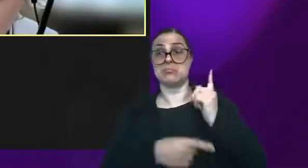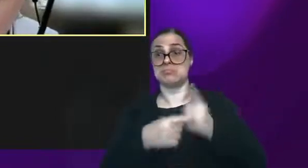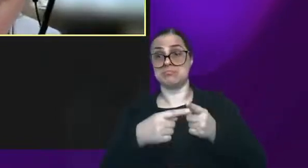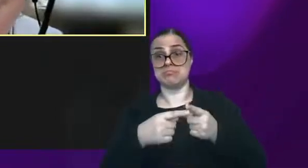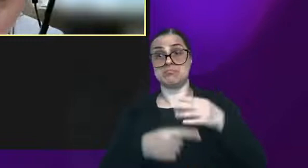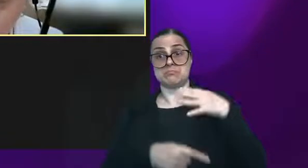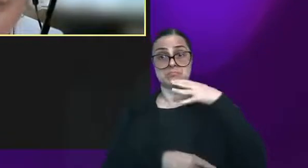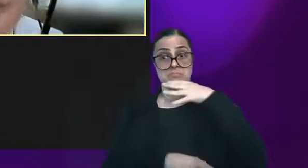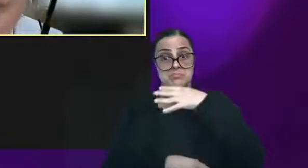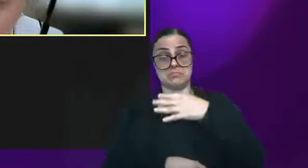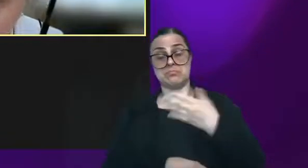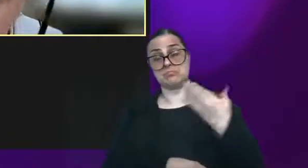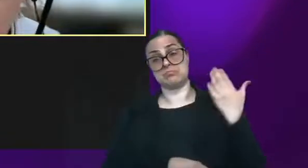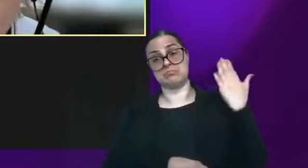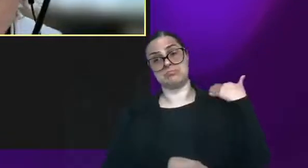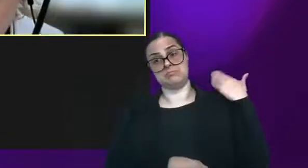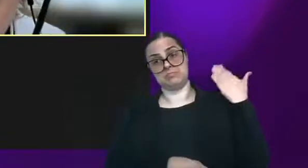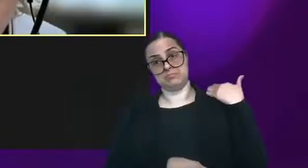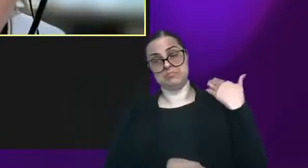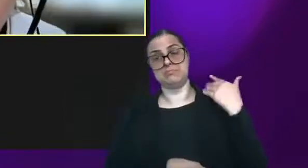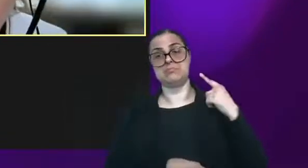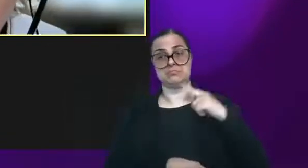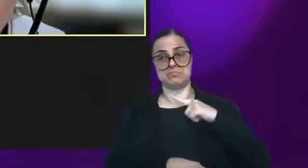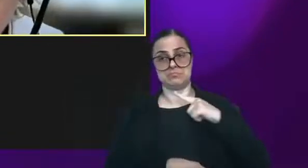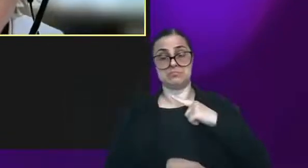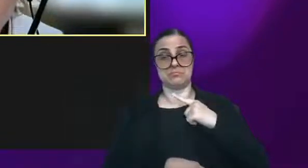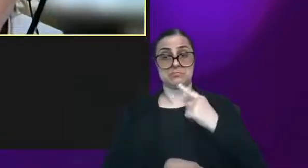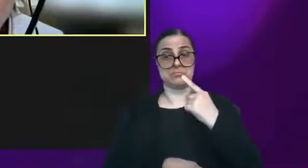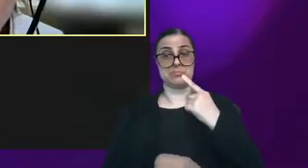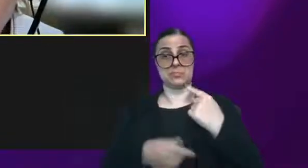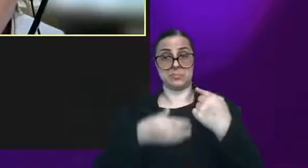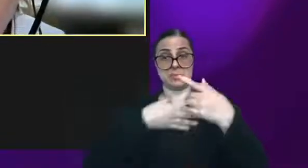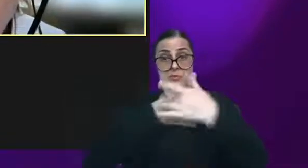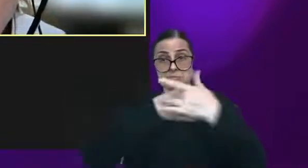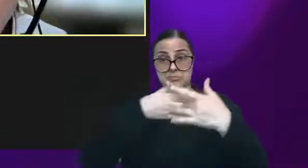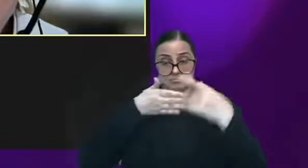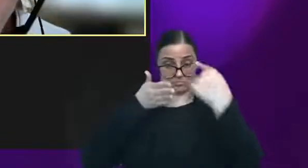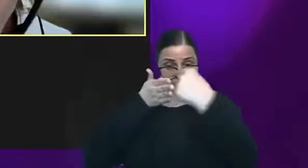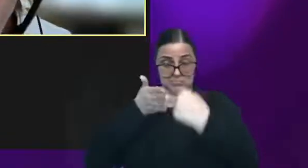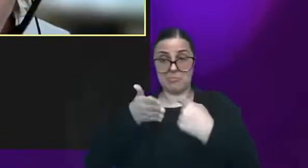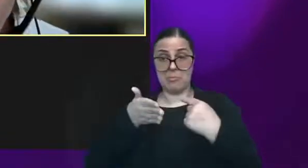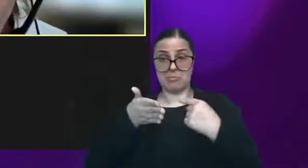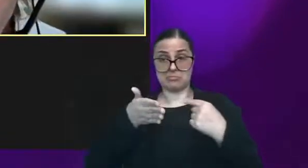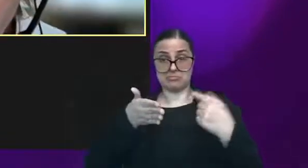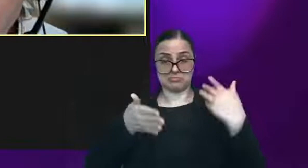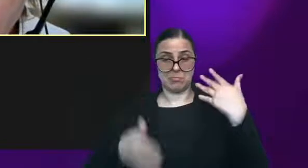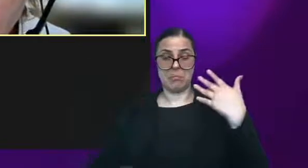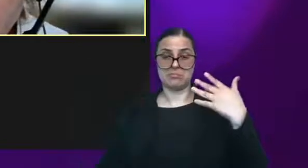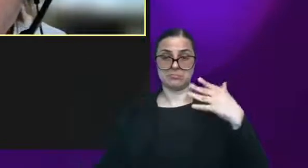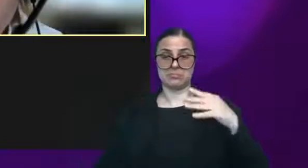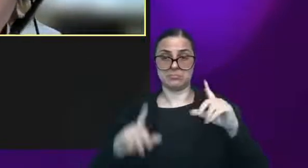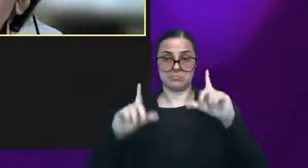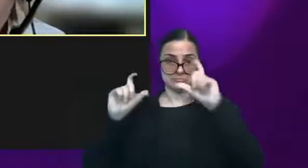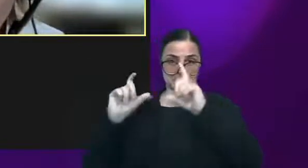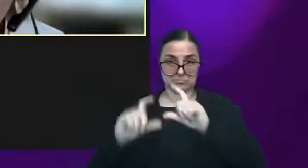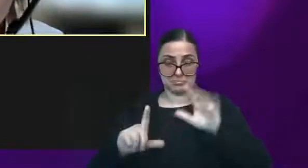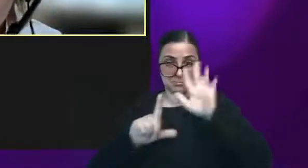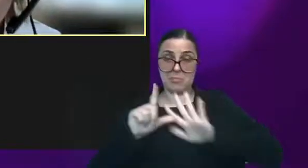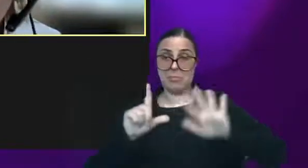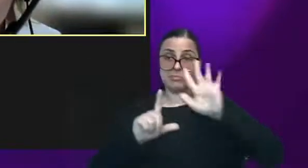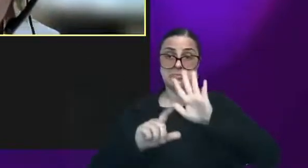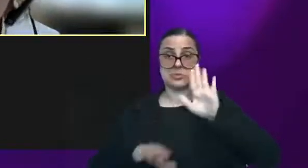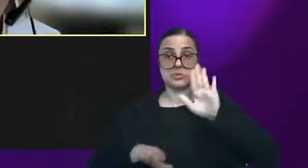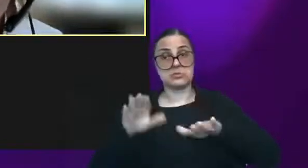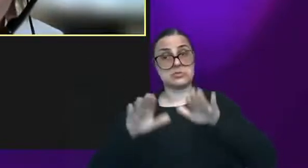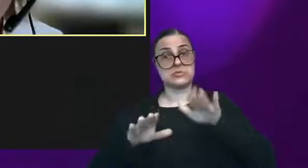a disposición, difícilmente vemos este tipo de diferencias, pero la edad yo creo que